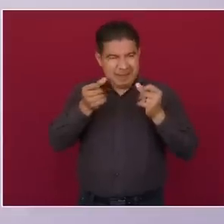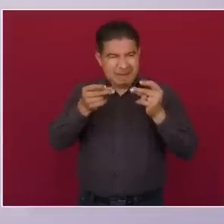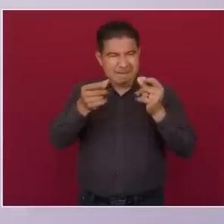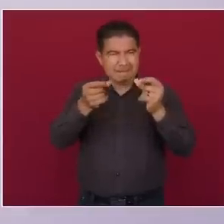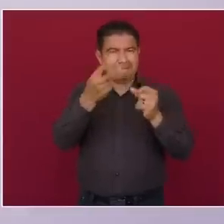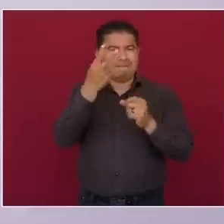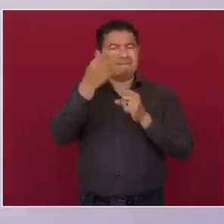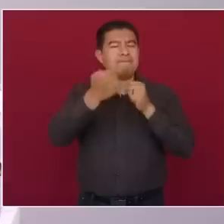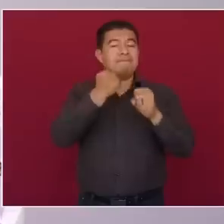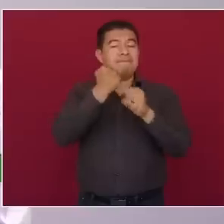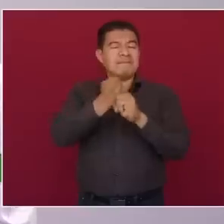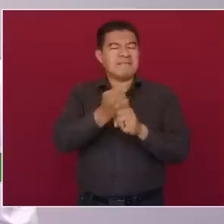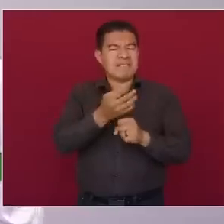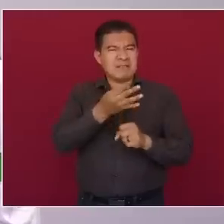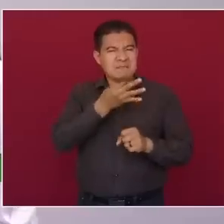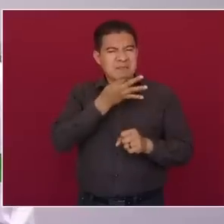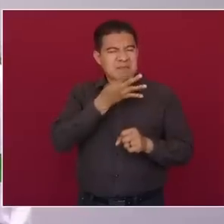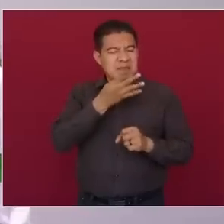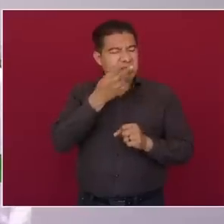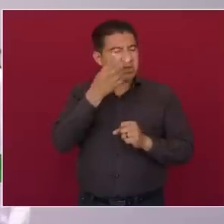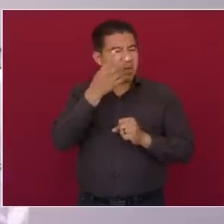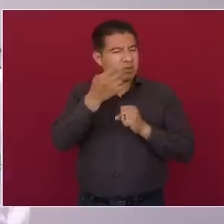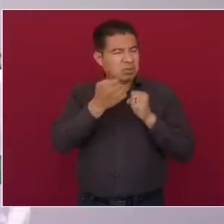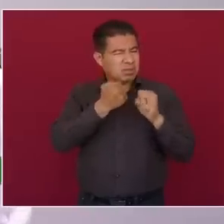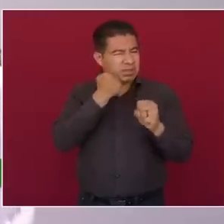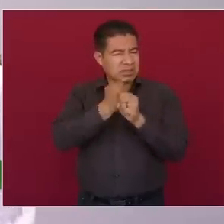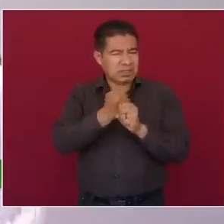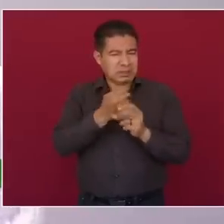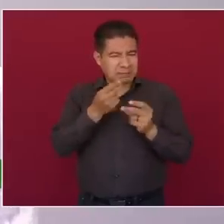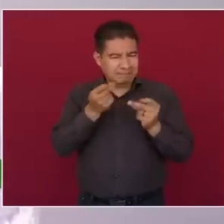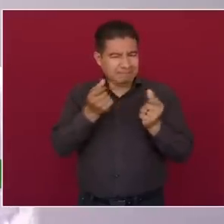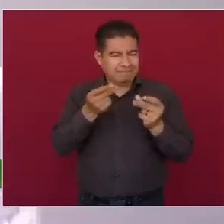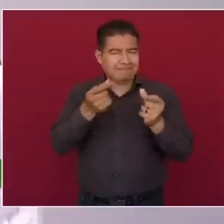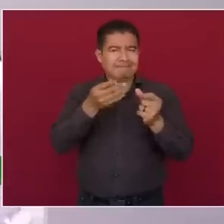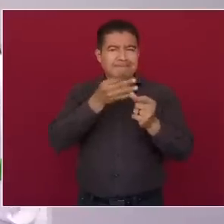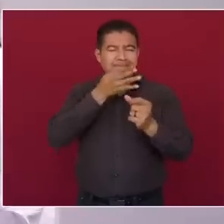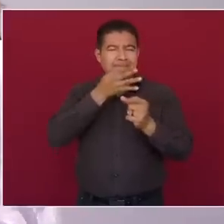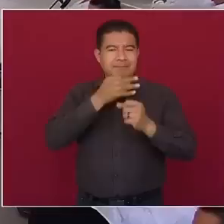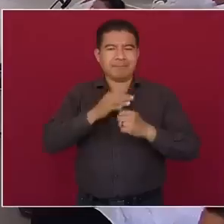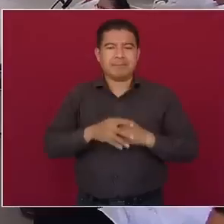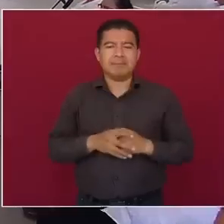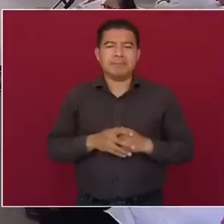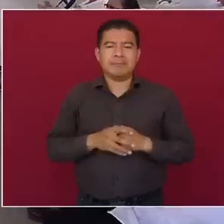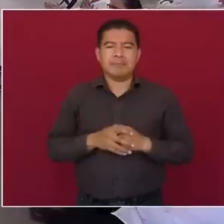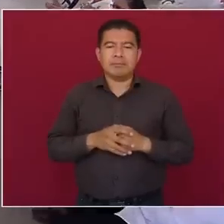2 años. Repito, solamente han sido 2 años.